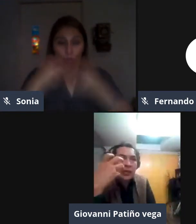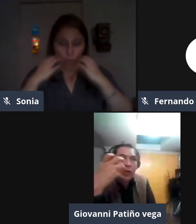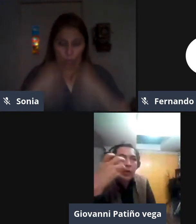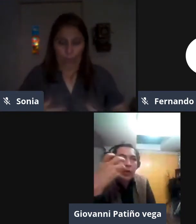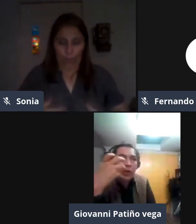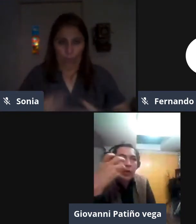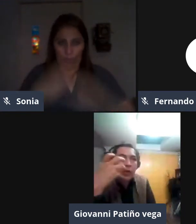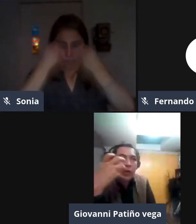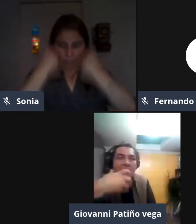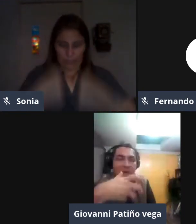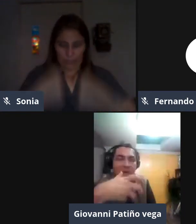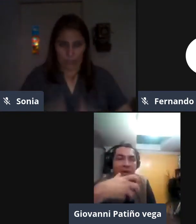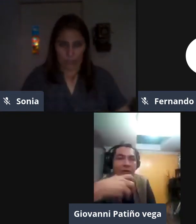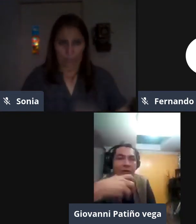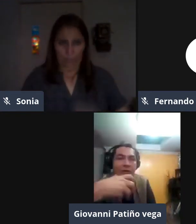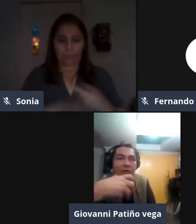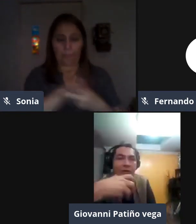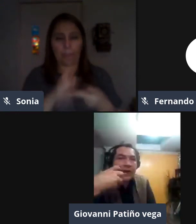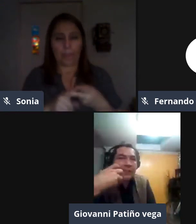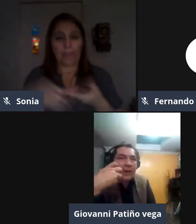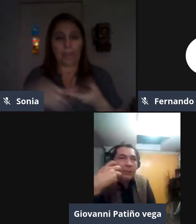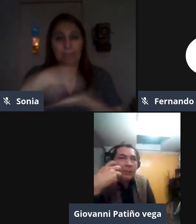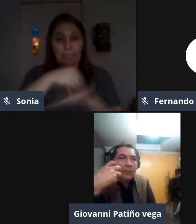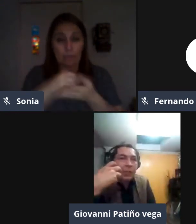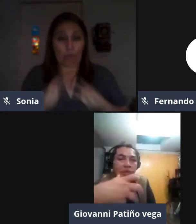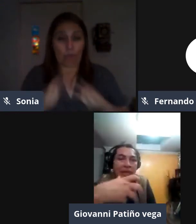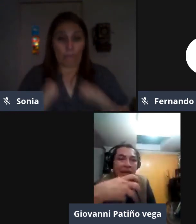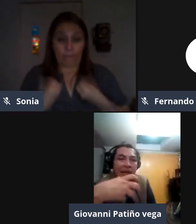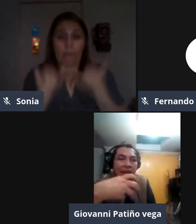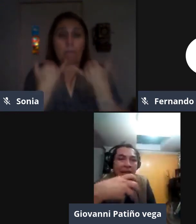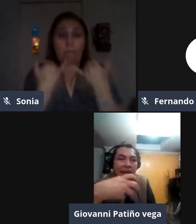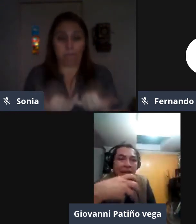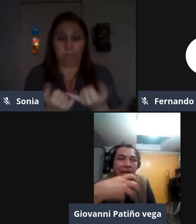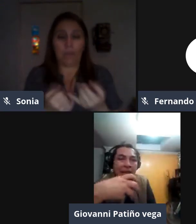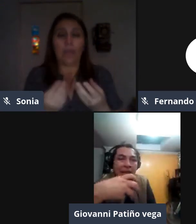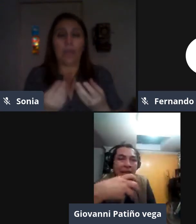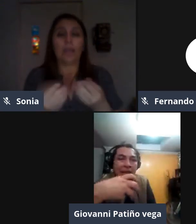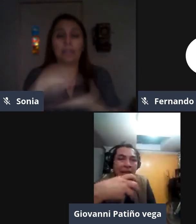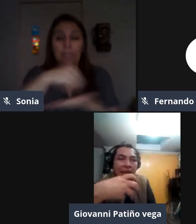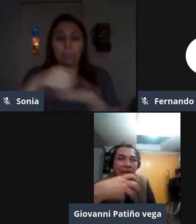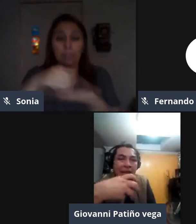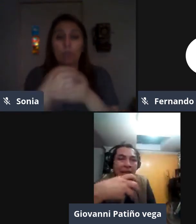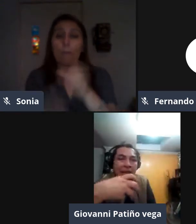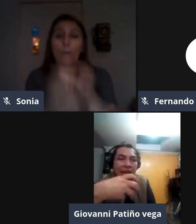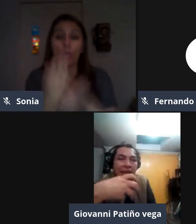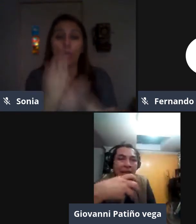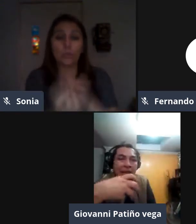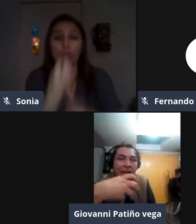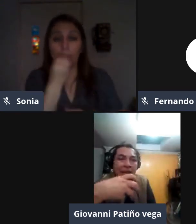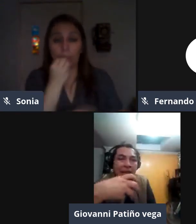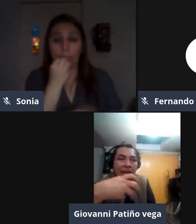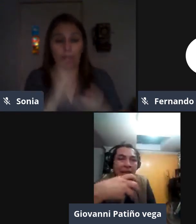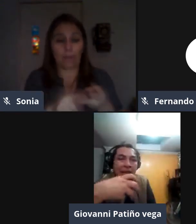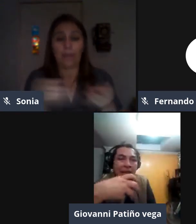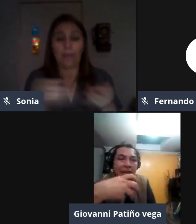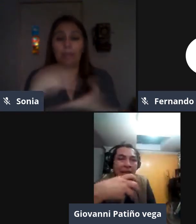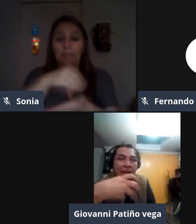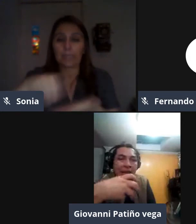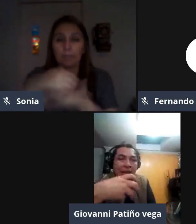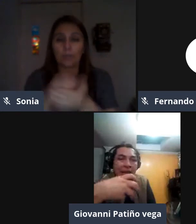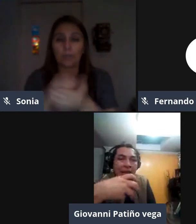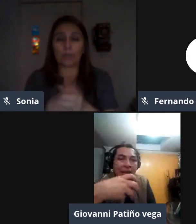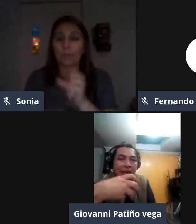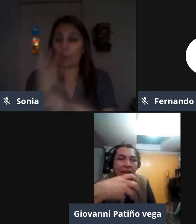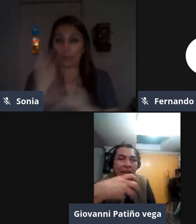territorio donde se vive donde se produce el alimento donde se produce la vida entonces en